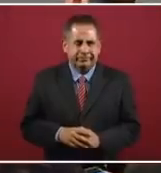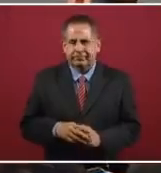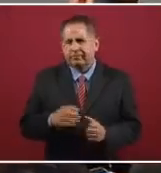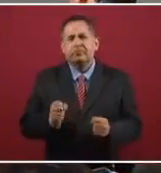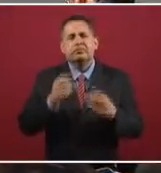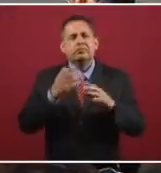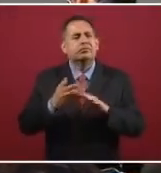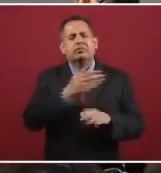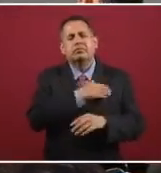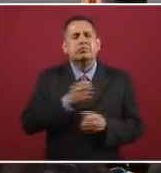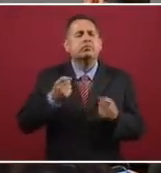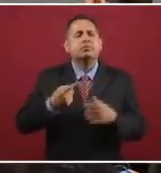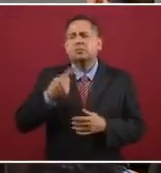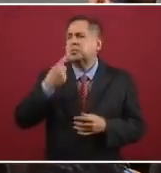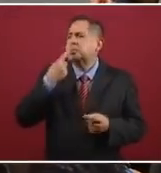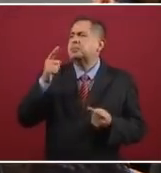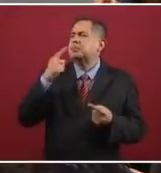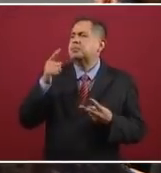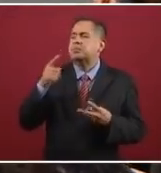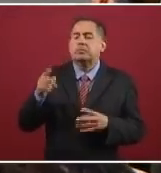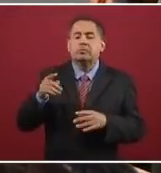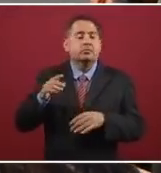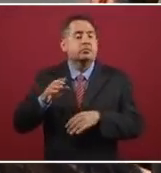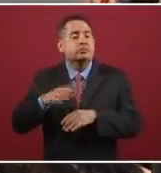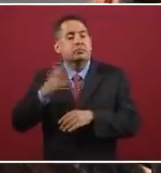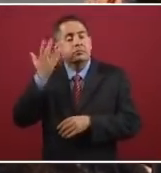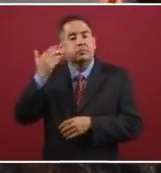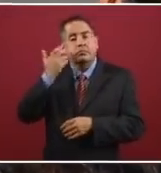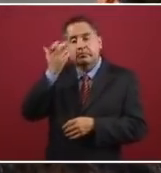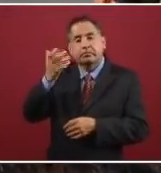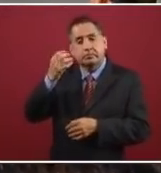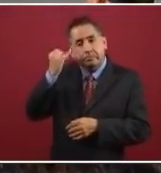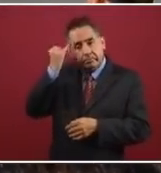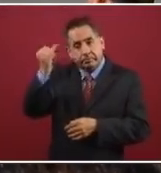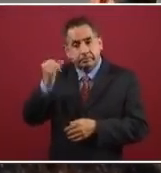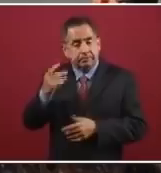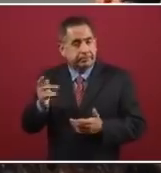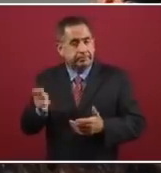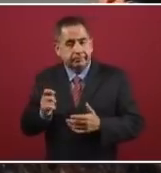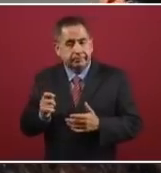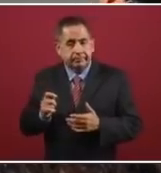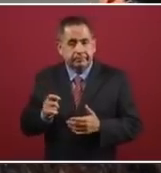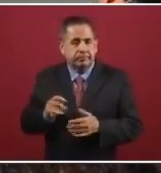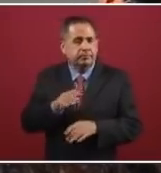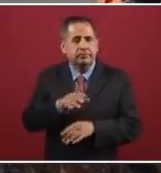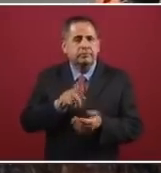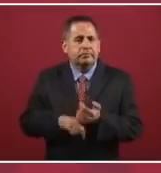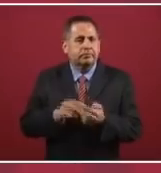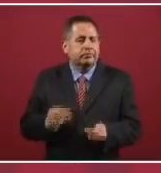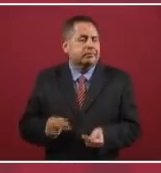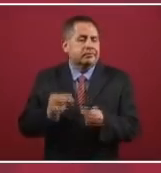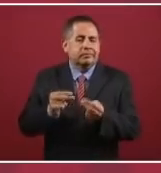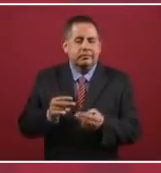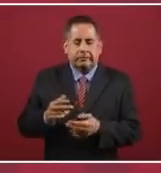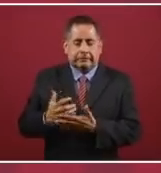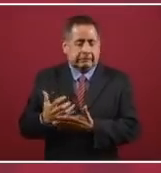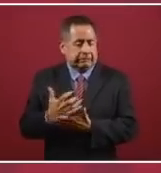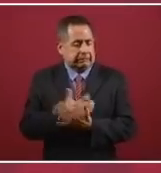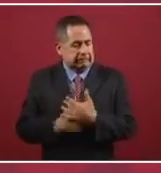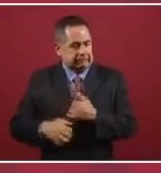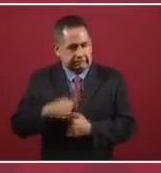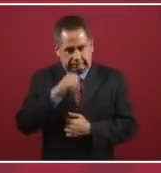¿Cuántos amparos se presentaron cuando querían hacer el negocio